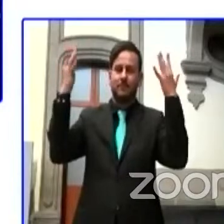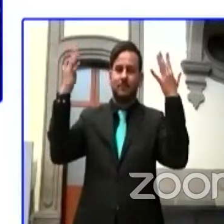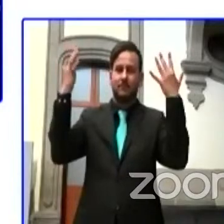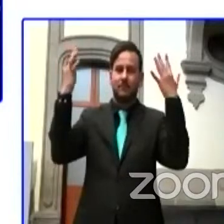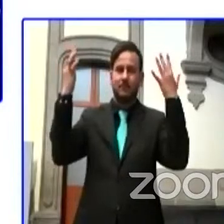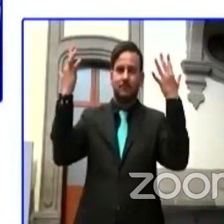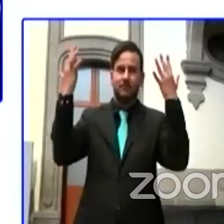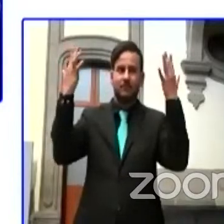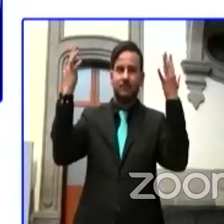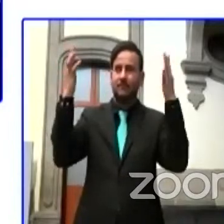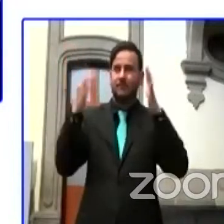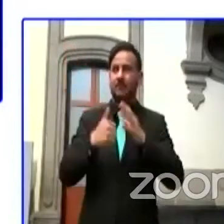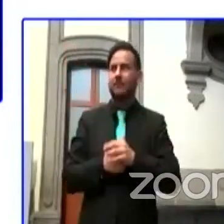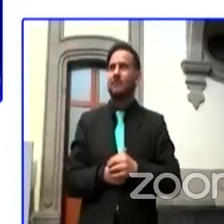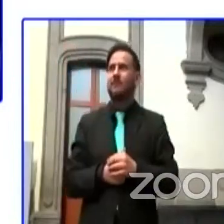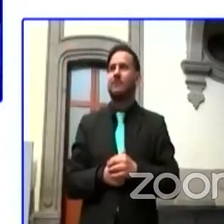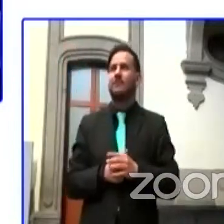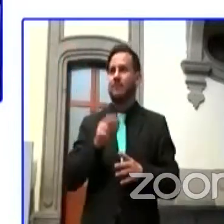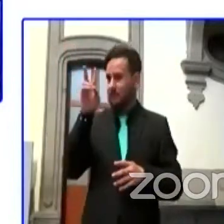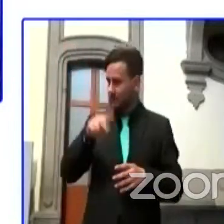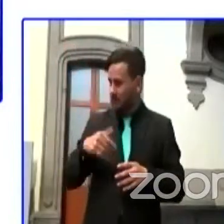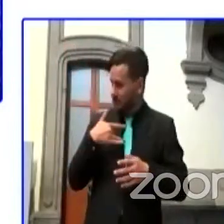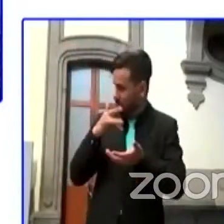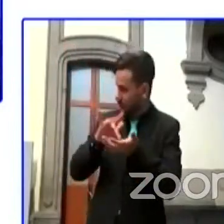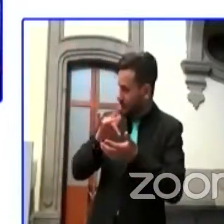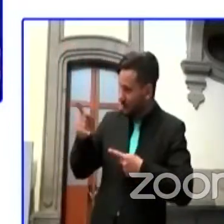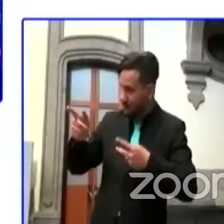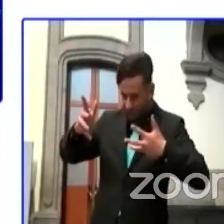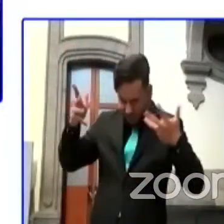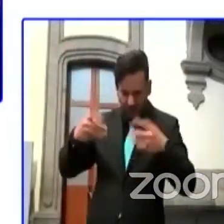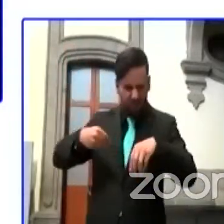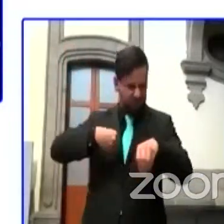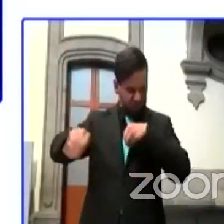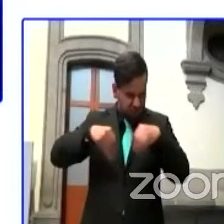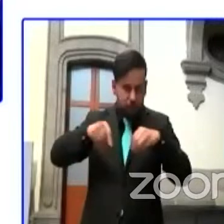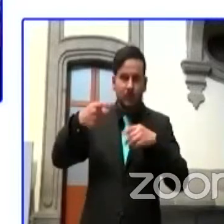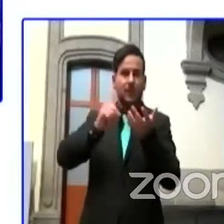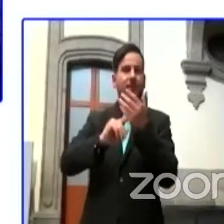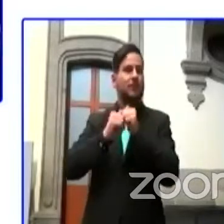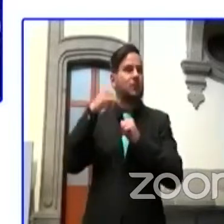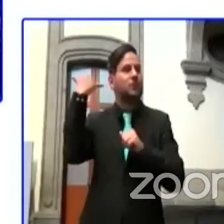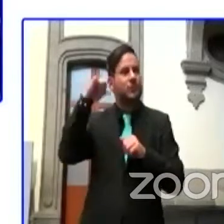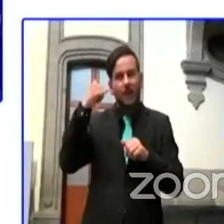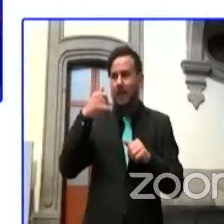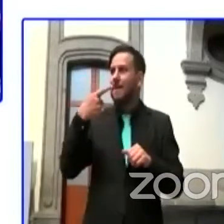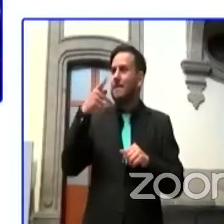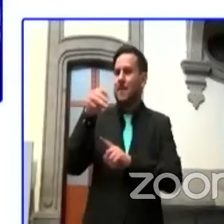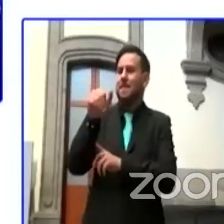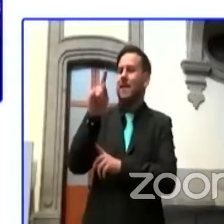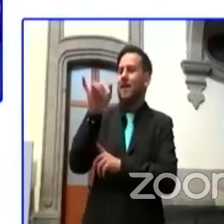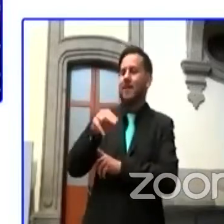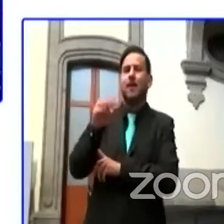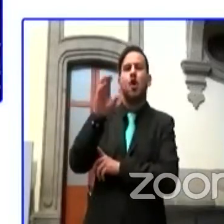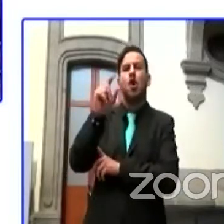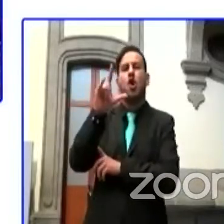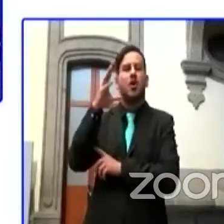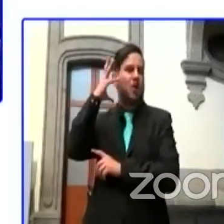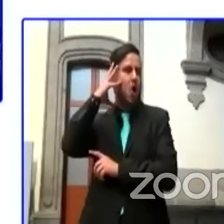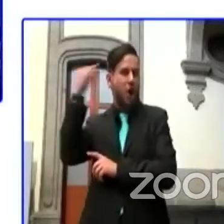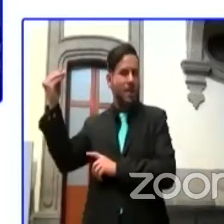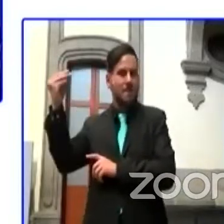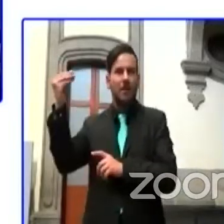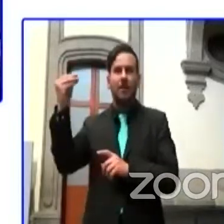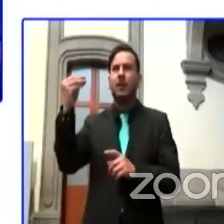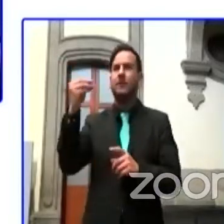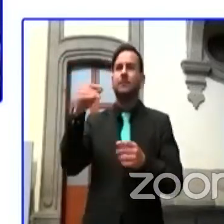Nos encantaría seguir escuchando las acciones que hacen en Yucatán, pero Martín de Colima ha pedido